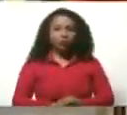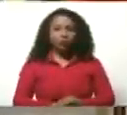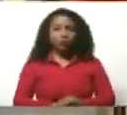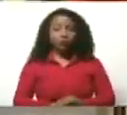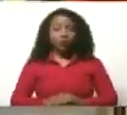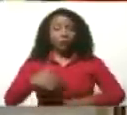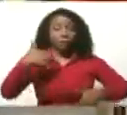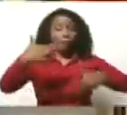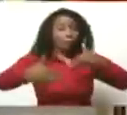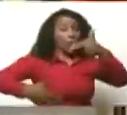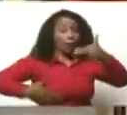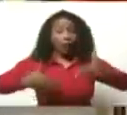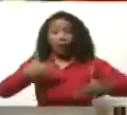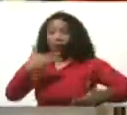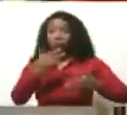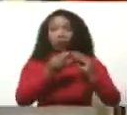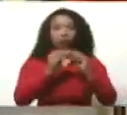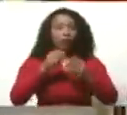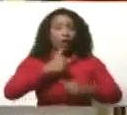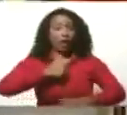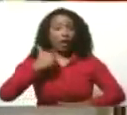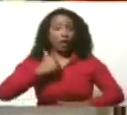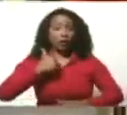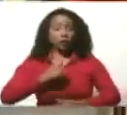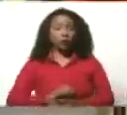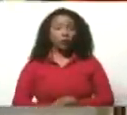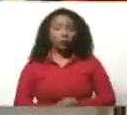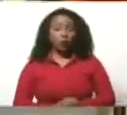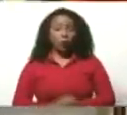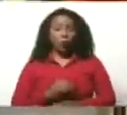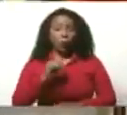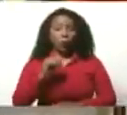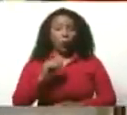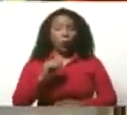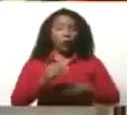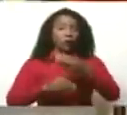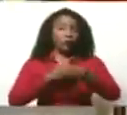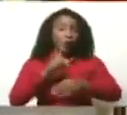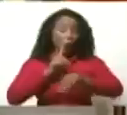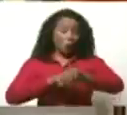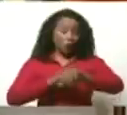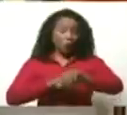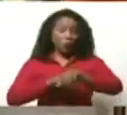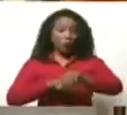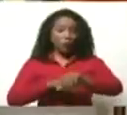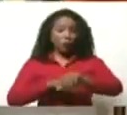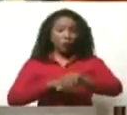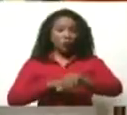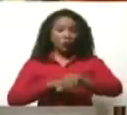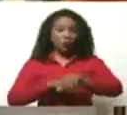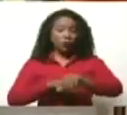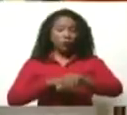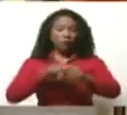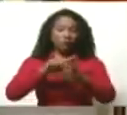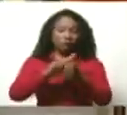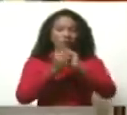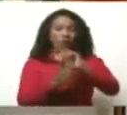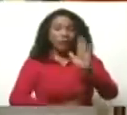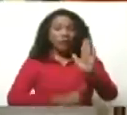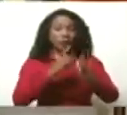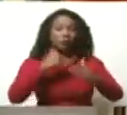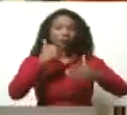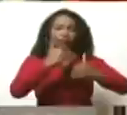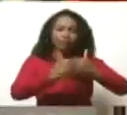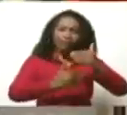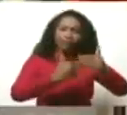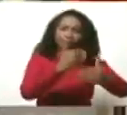delictivo y criminal que prácticamente en su momento se convirtió por el desarrollo progresivo de